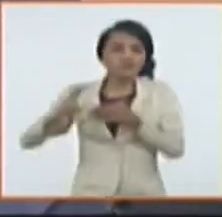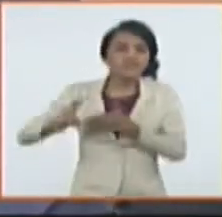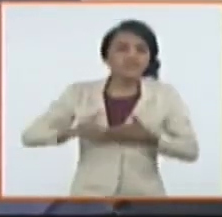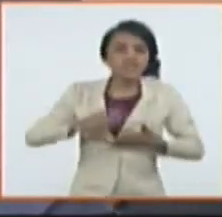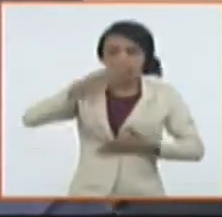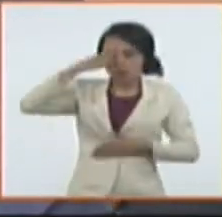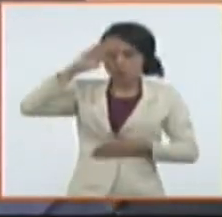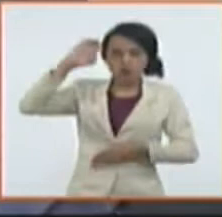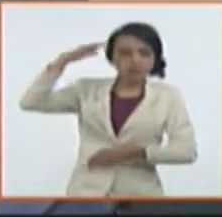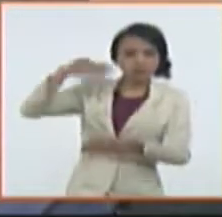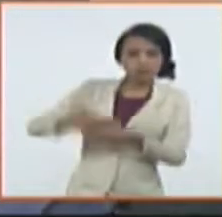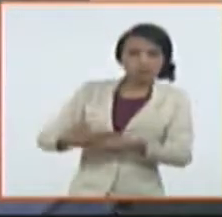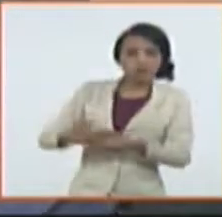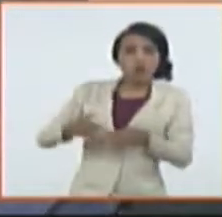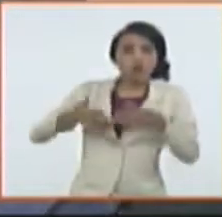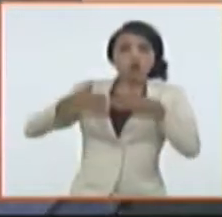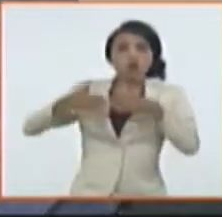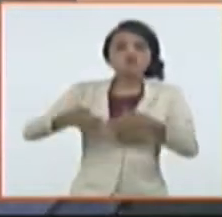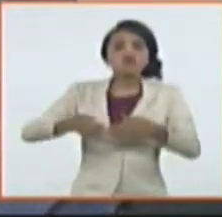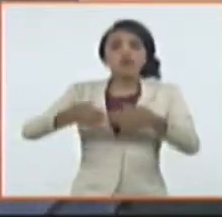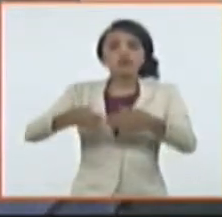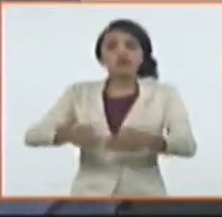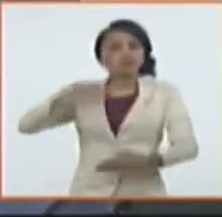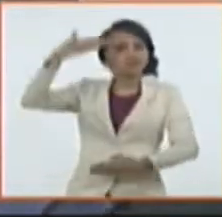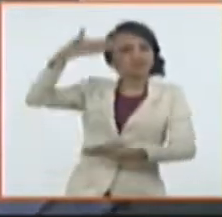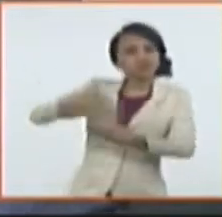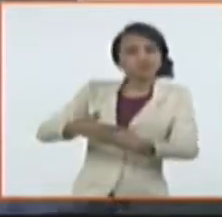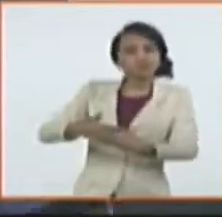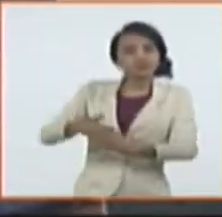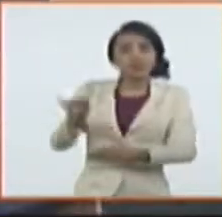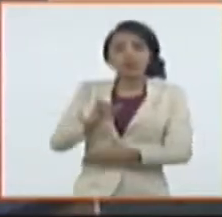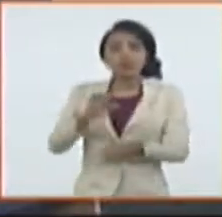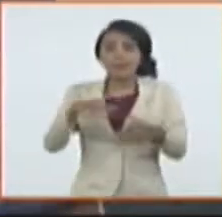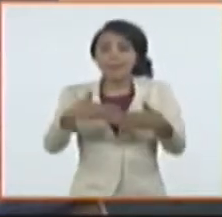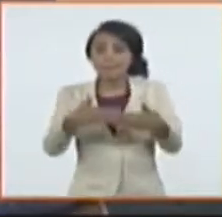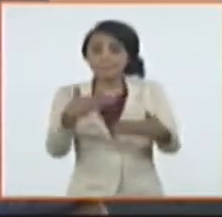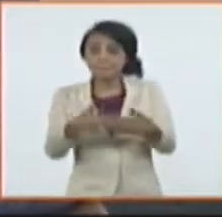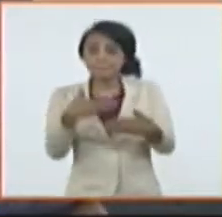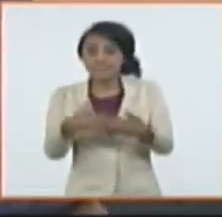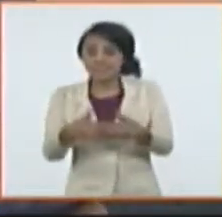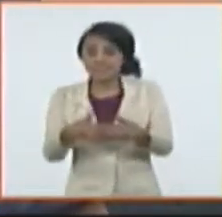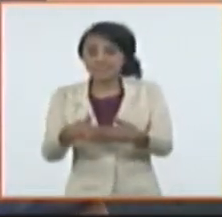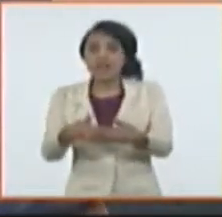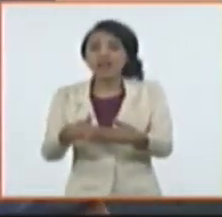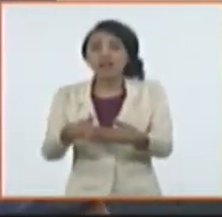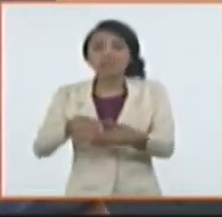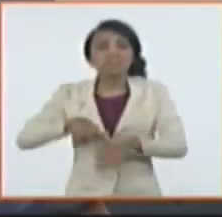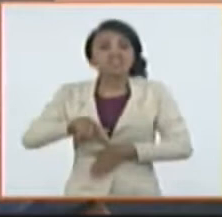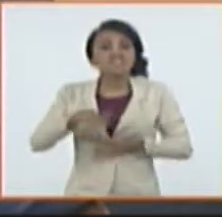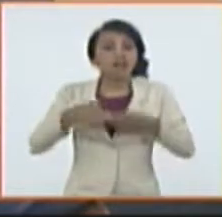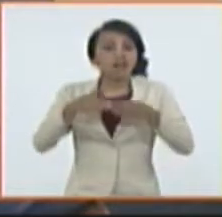quitaron los cruceros, presionaron a compañías y agencias de viaje.